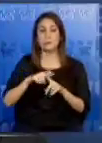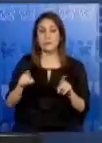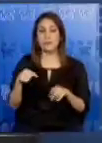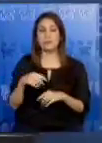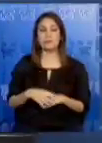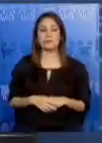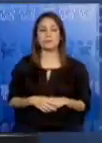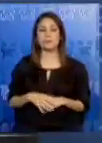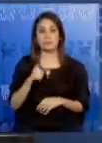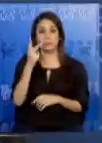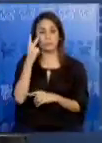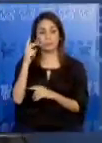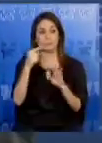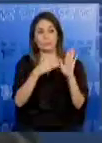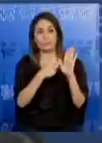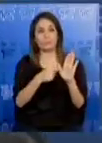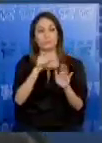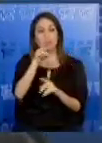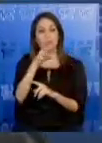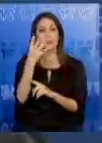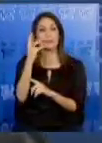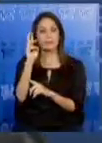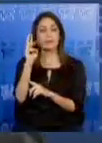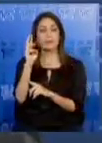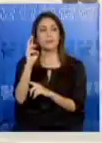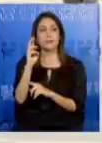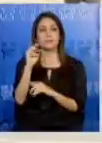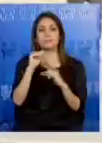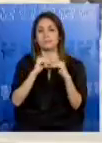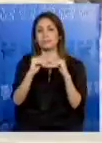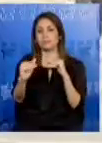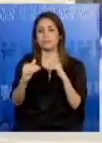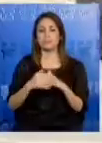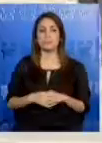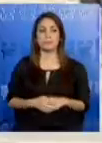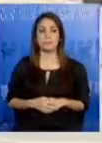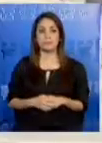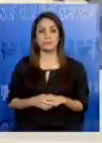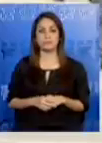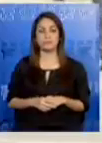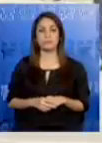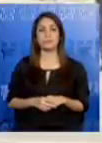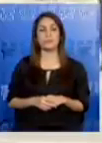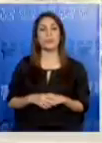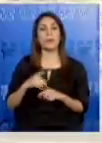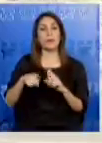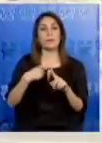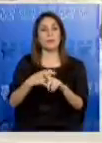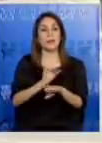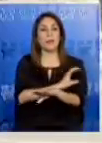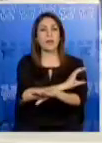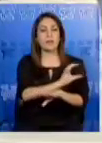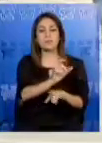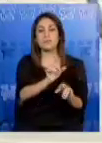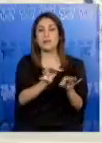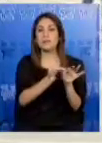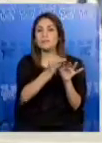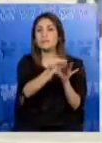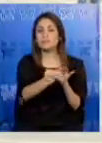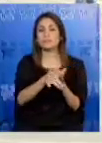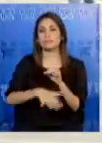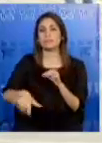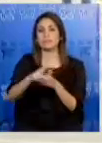los resultados durante el 2016 son bastante estables. Los datos indican además que a nivel rural hubo un crecimiento de 3 puntos en la